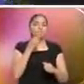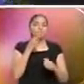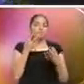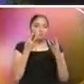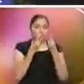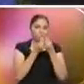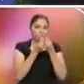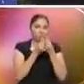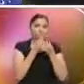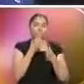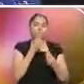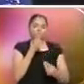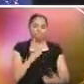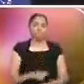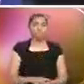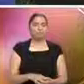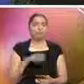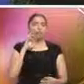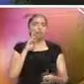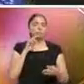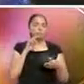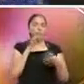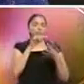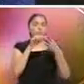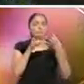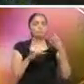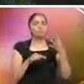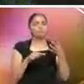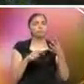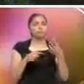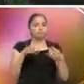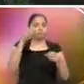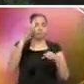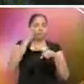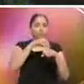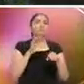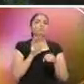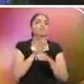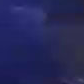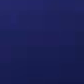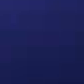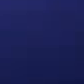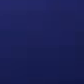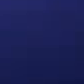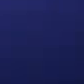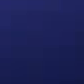a ver y a conocer los ingredientes para hacer estos tacos frutales? ¡Vámonos! Muy bien.